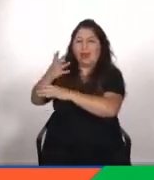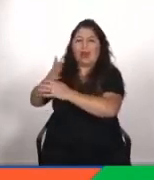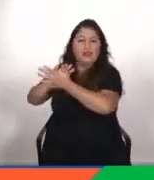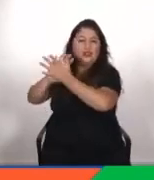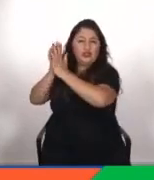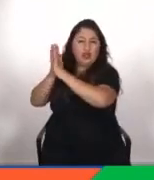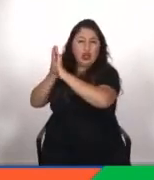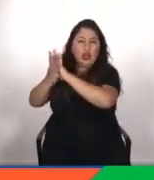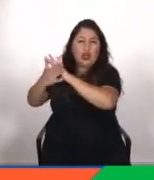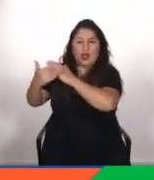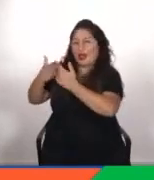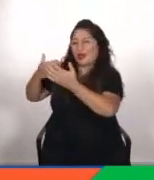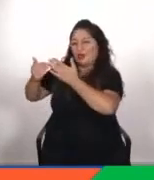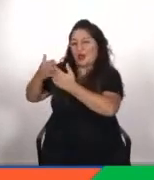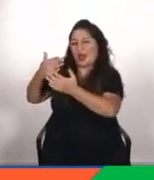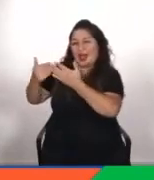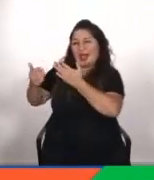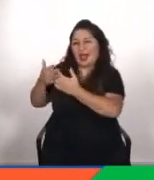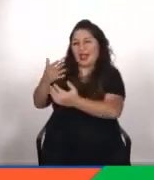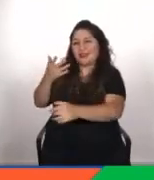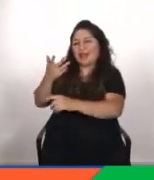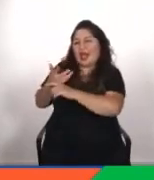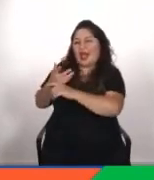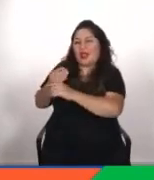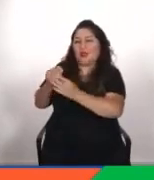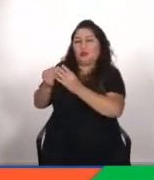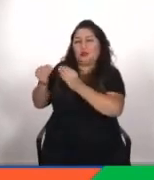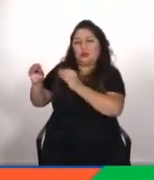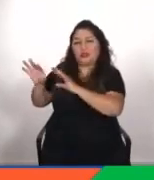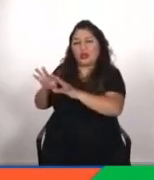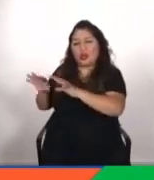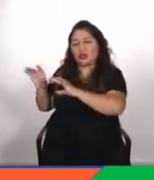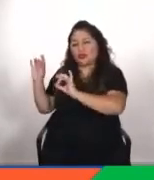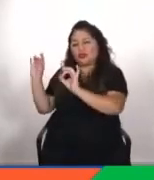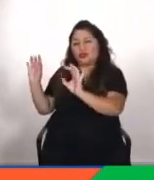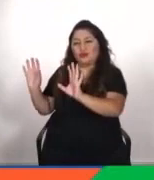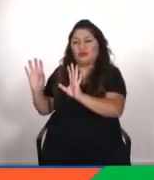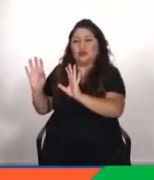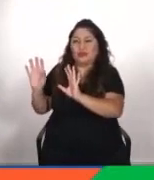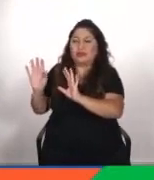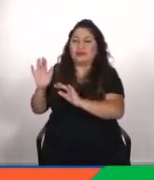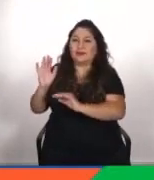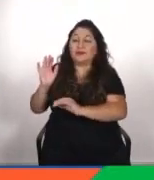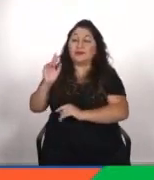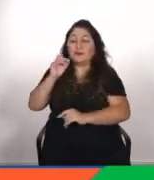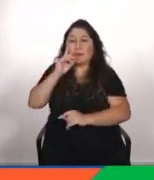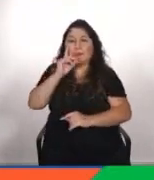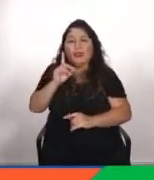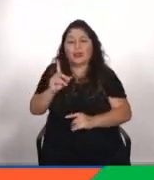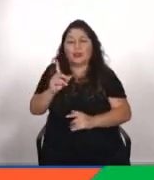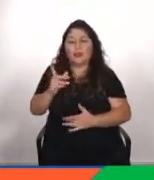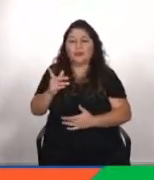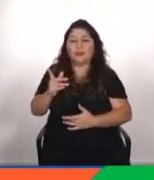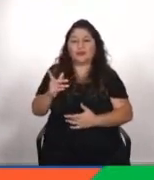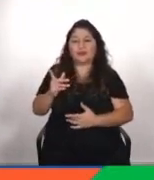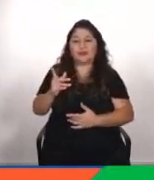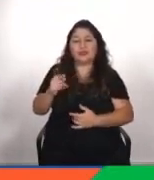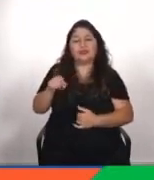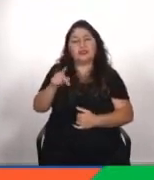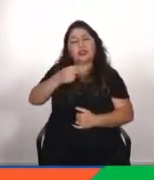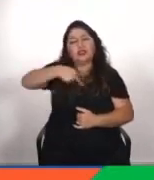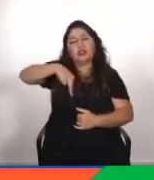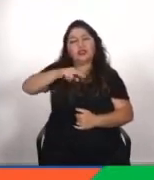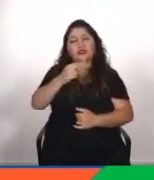proporcionada. Y hay mucho misticismo, tal vez. Se ha manipulado mucho, tal vez, en la cultura popular. Pero si hubiera que